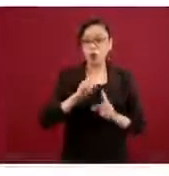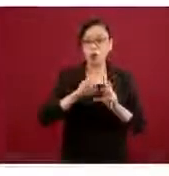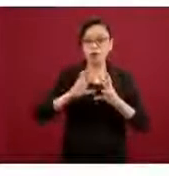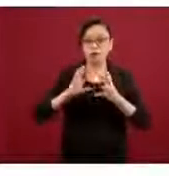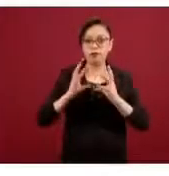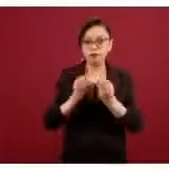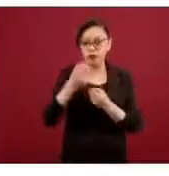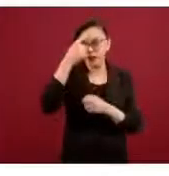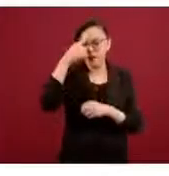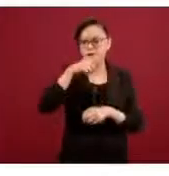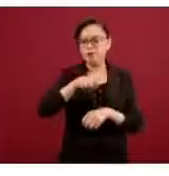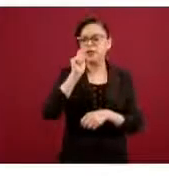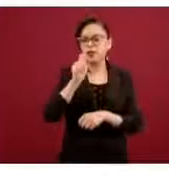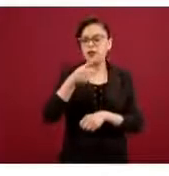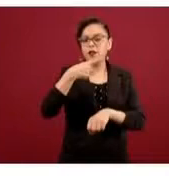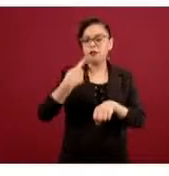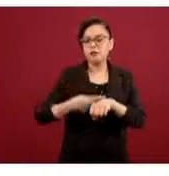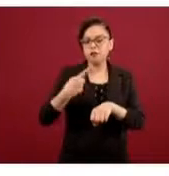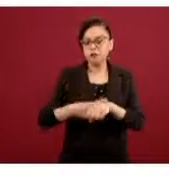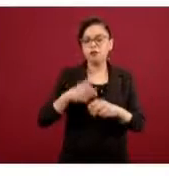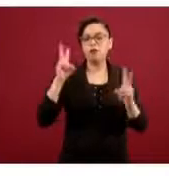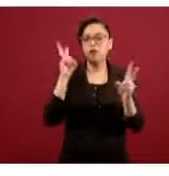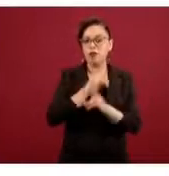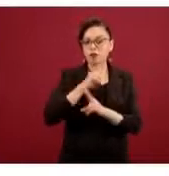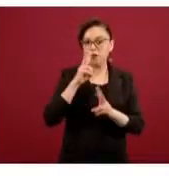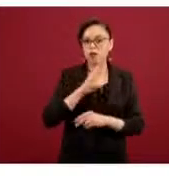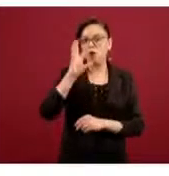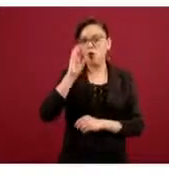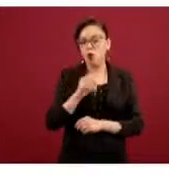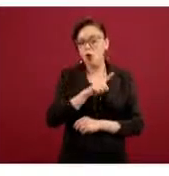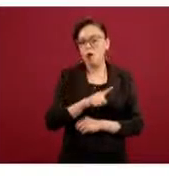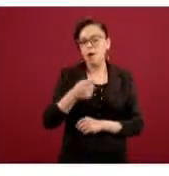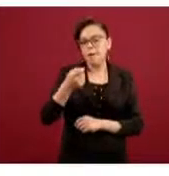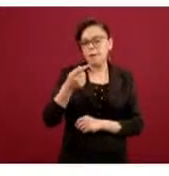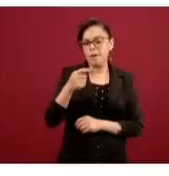tipo influenza o infección respiratoria aguda grave